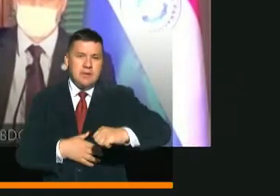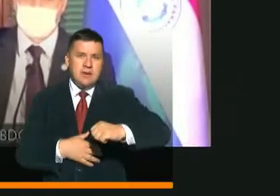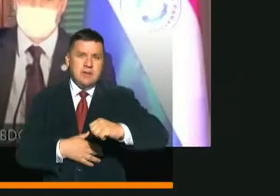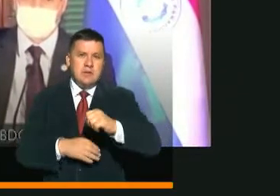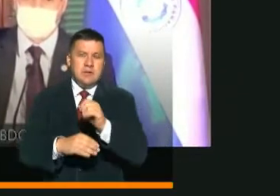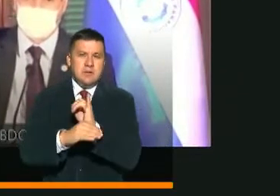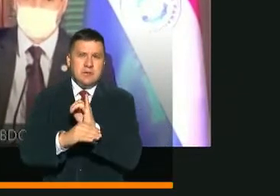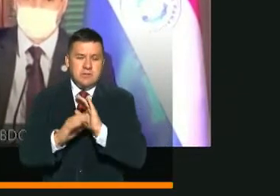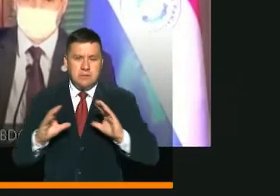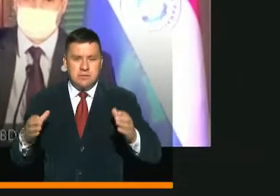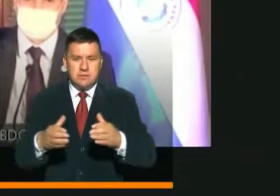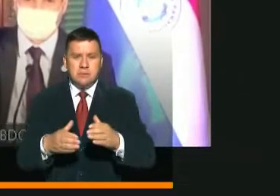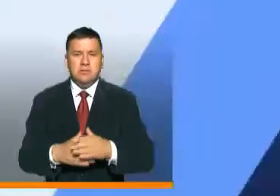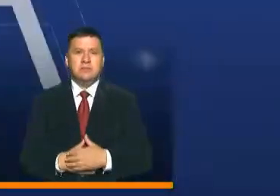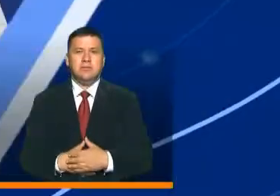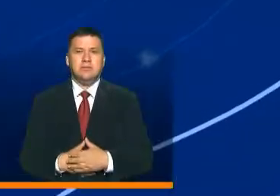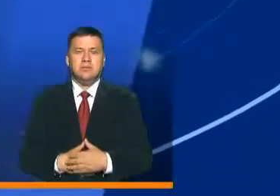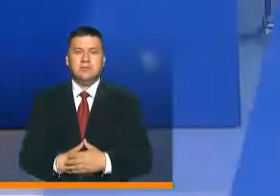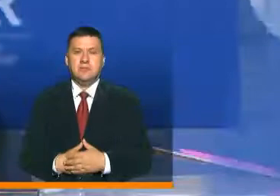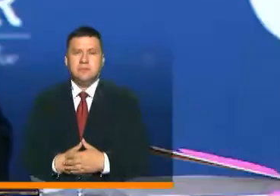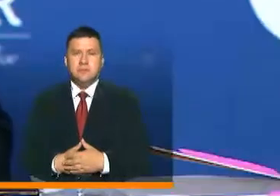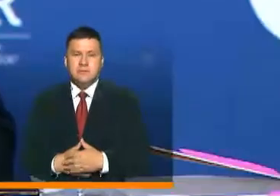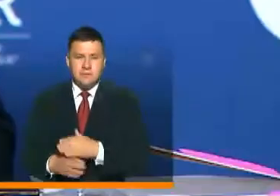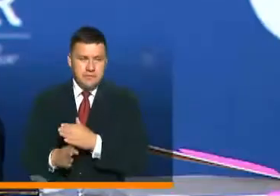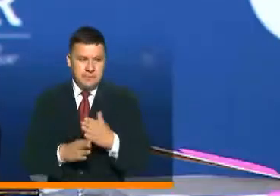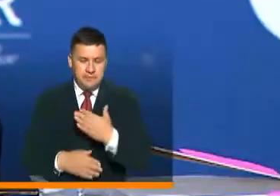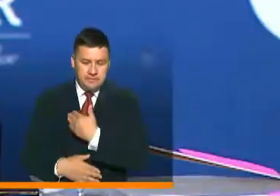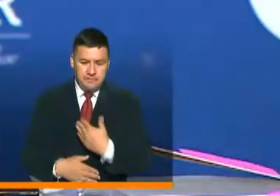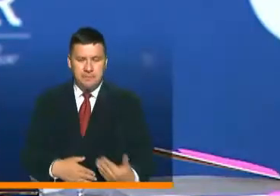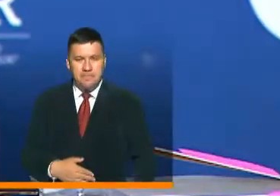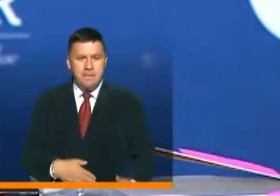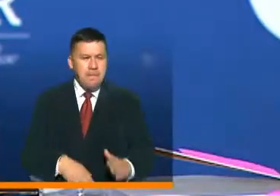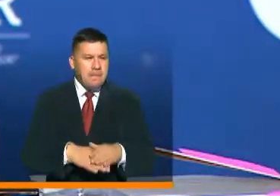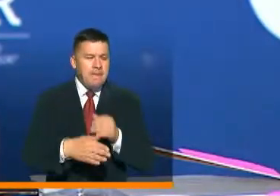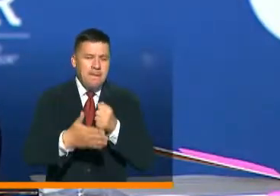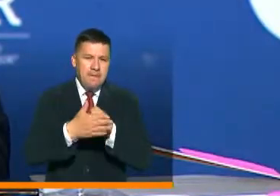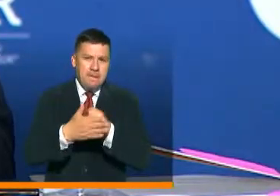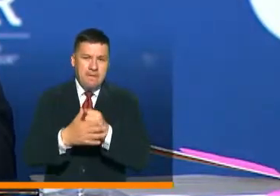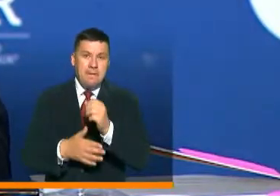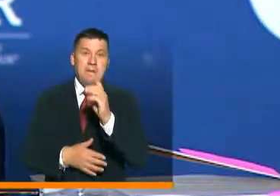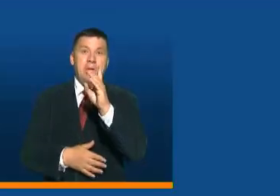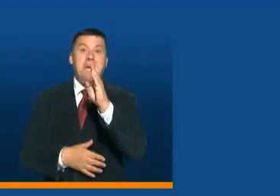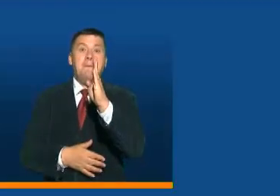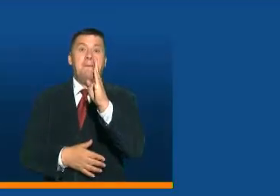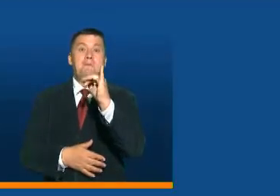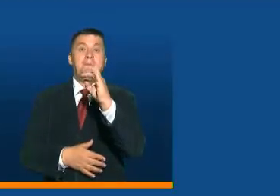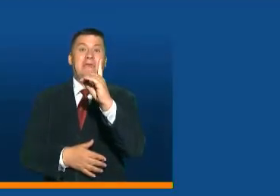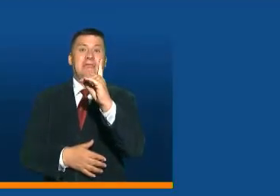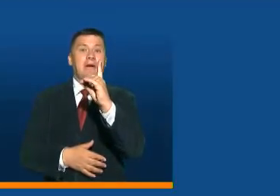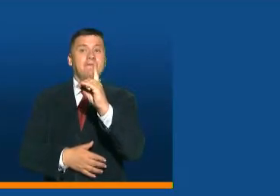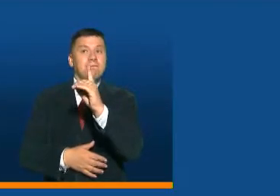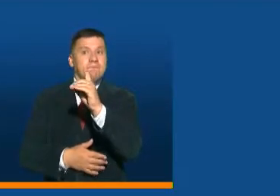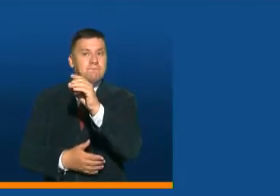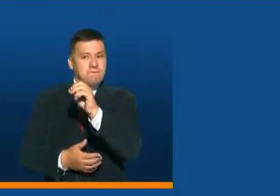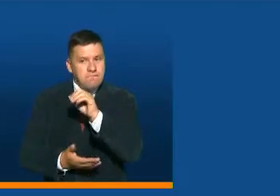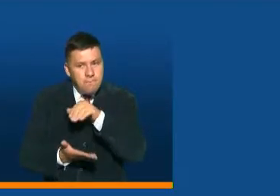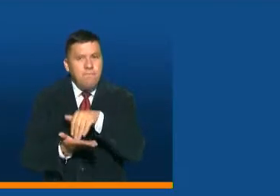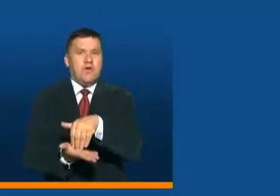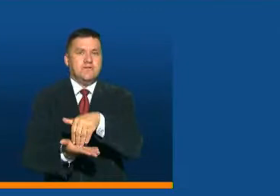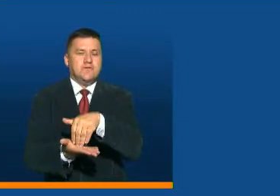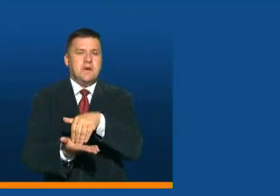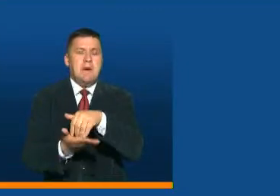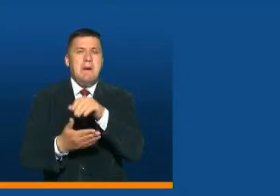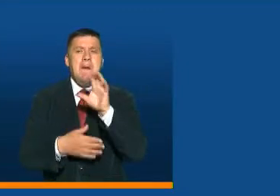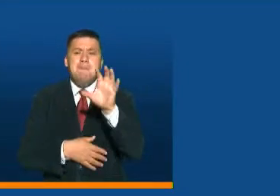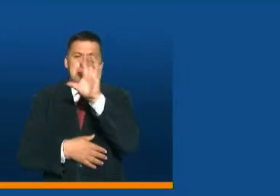las instituciones. El jefe de Estado insistió en que el BID debe fortalecerse para brindar más créditos a